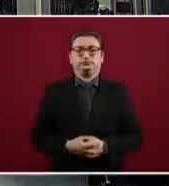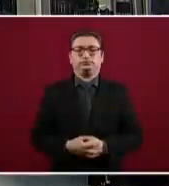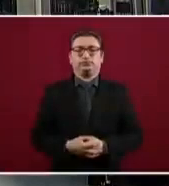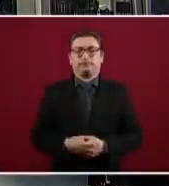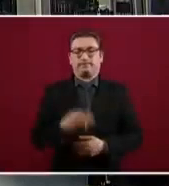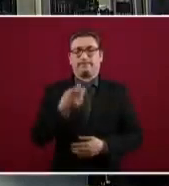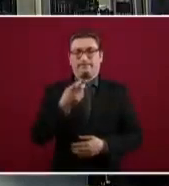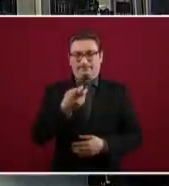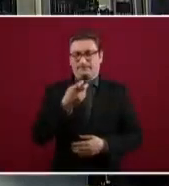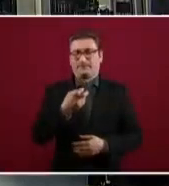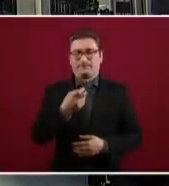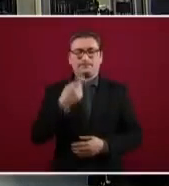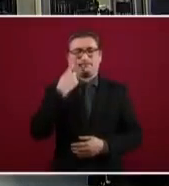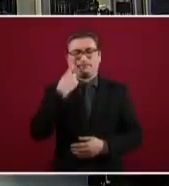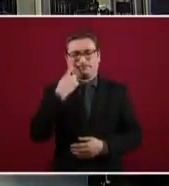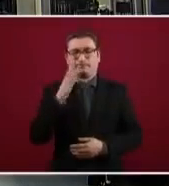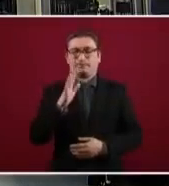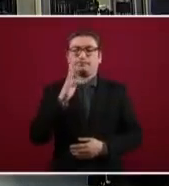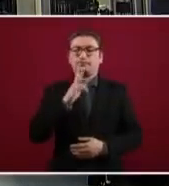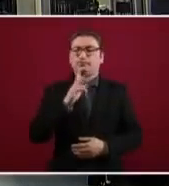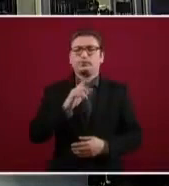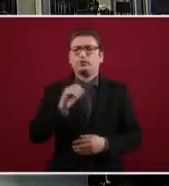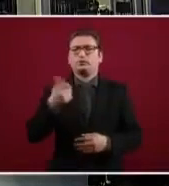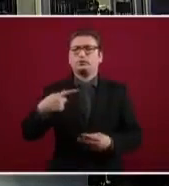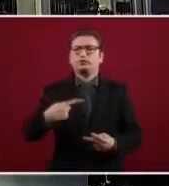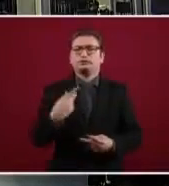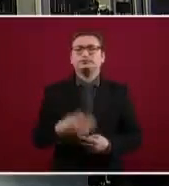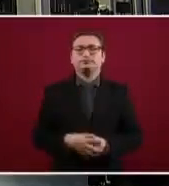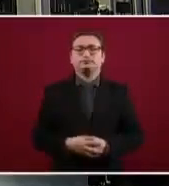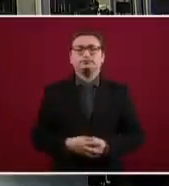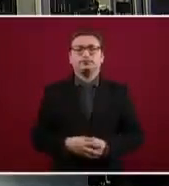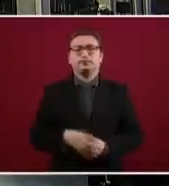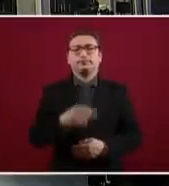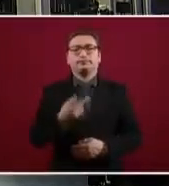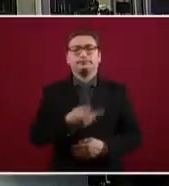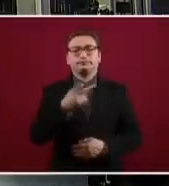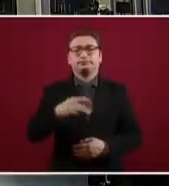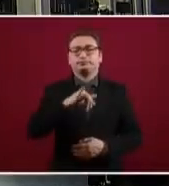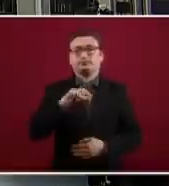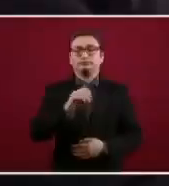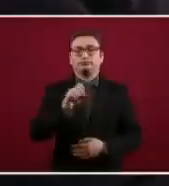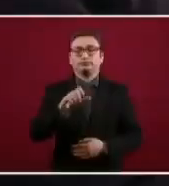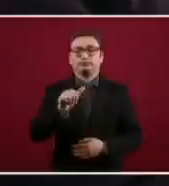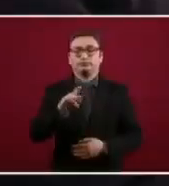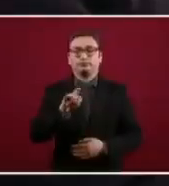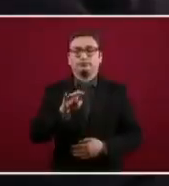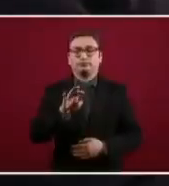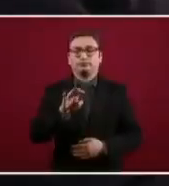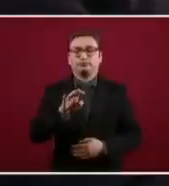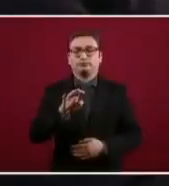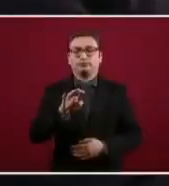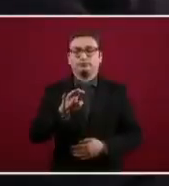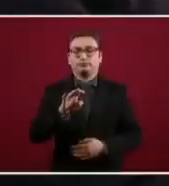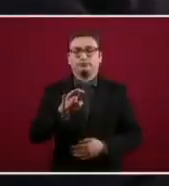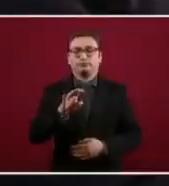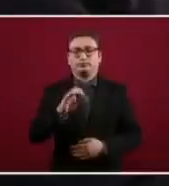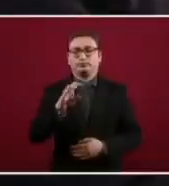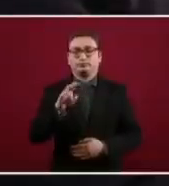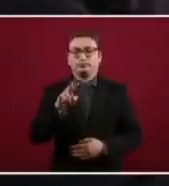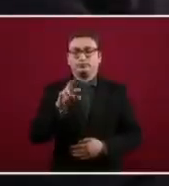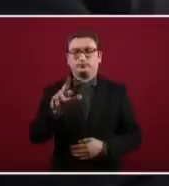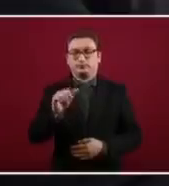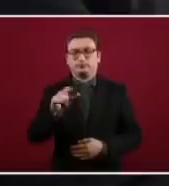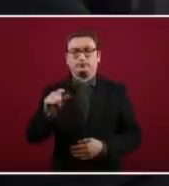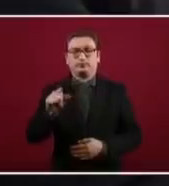eso se tiene que pero que es lo otro lo otro era sobre el ciudadano josé alejandro lora serna y sus